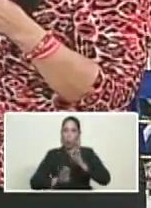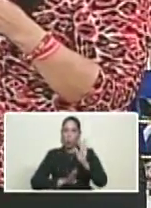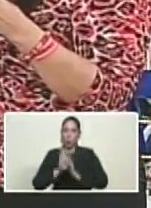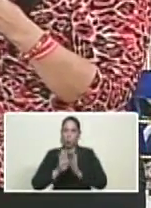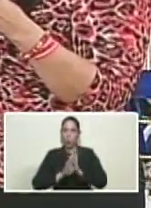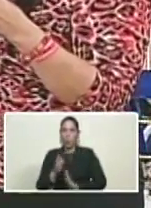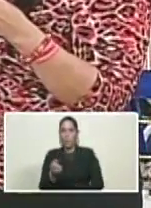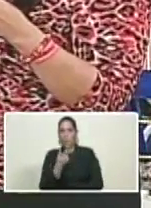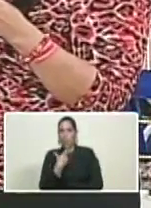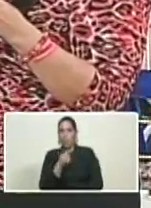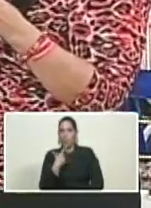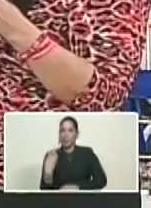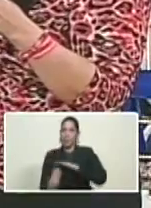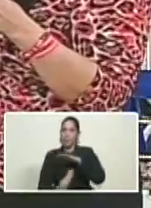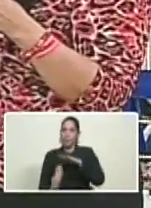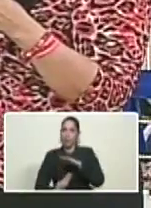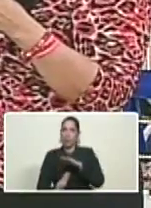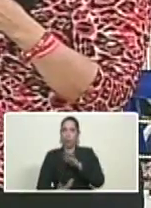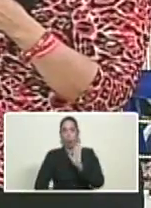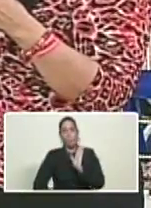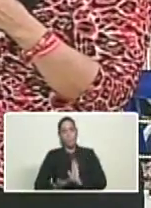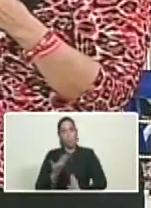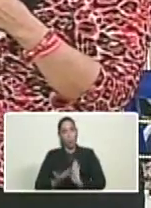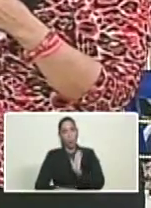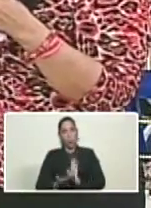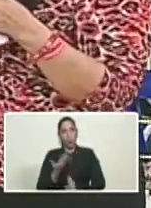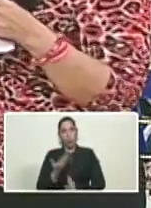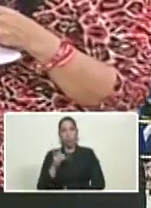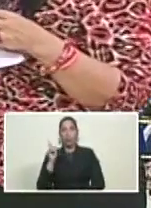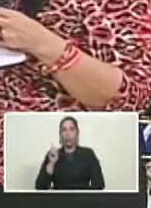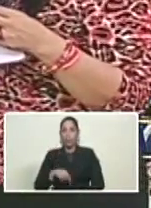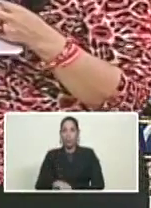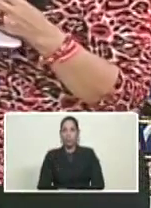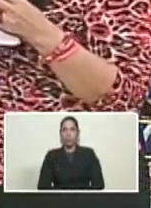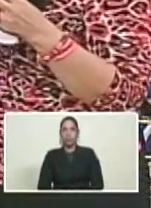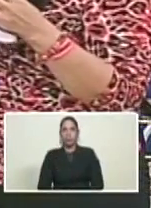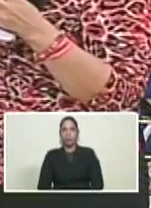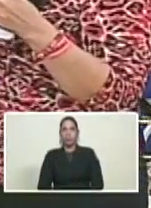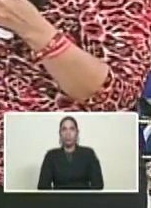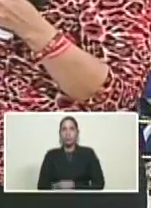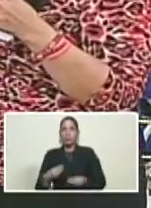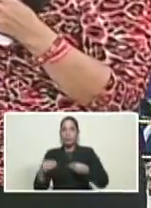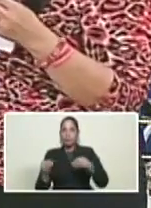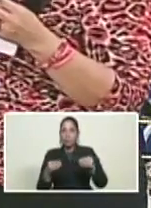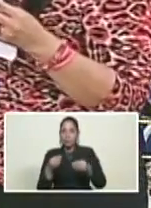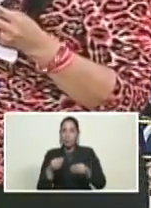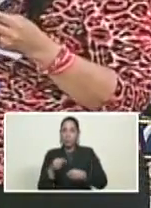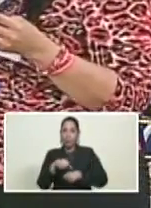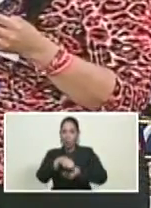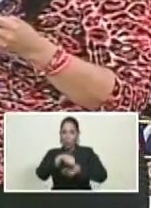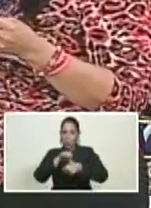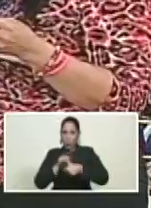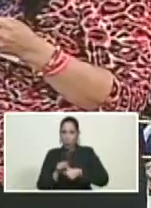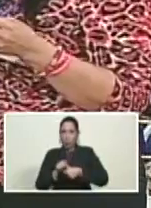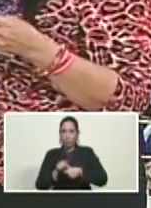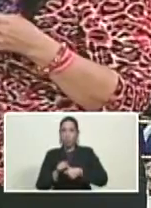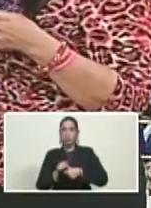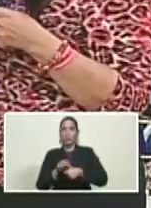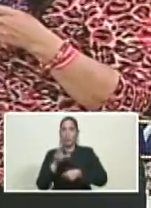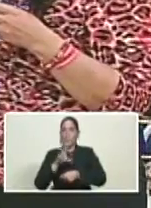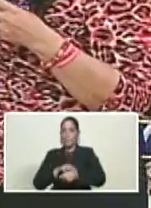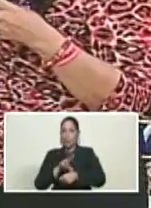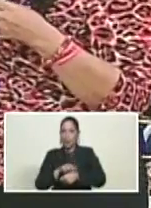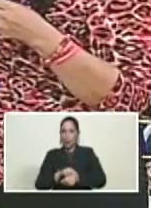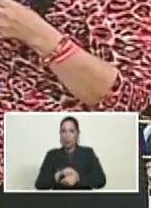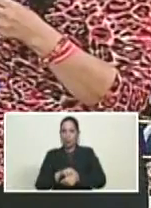medicamentos básicos esenciales, así como material médico, quirúrgicos, suministros y equipos